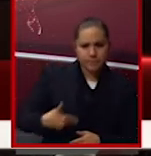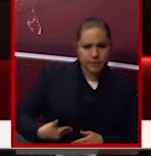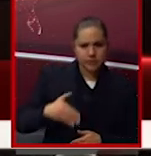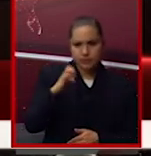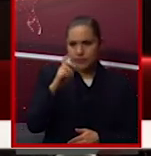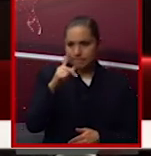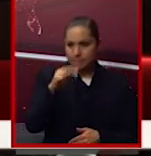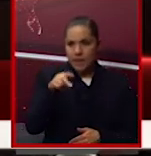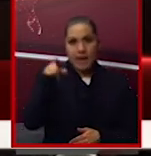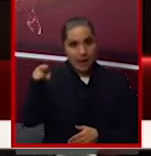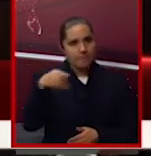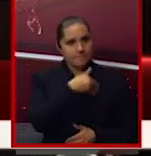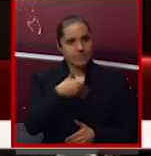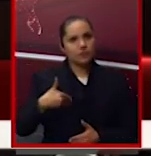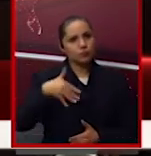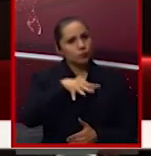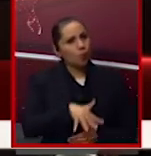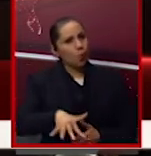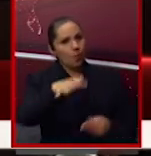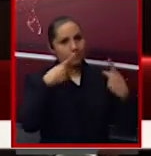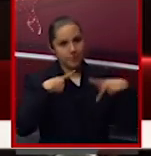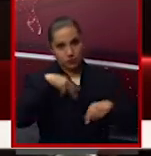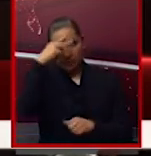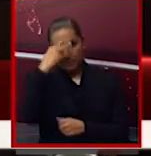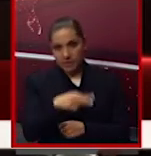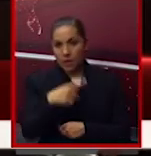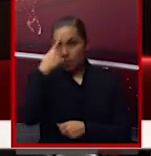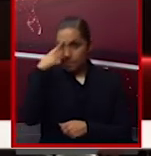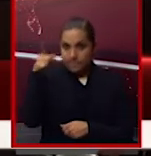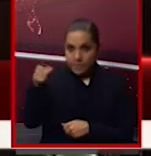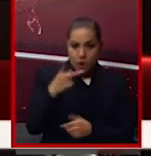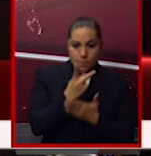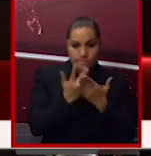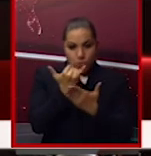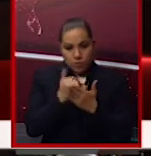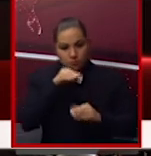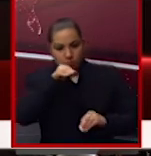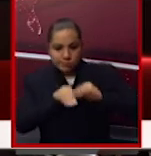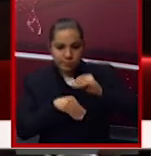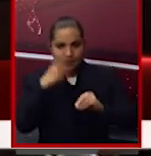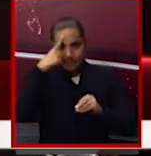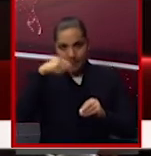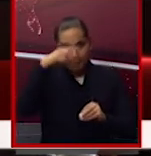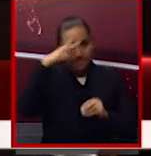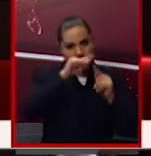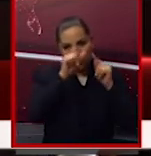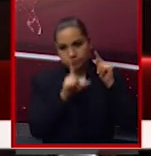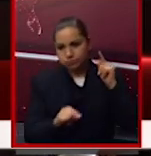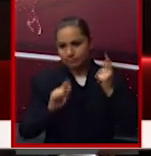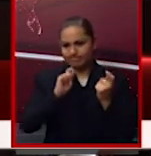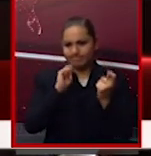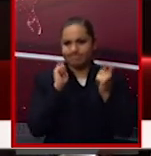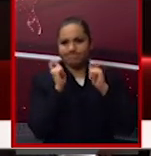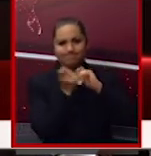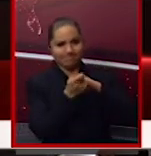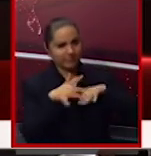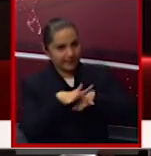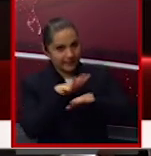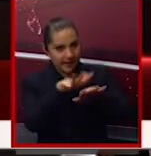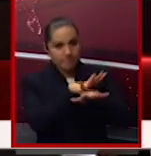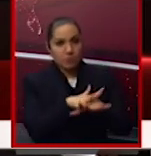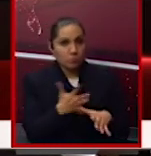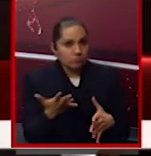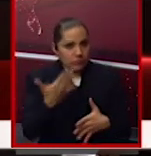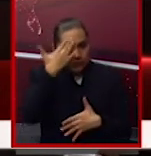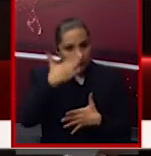todos los mexicanos, en el impulso de un proyecto transformador del país, asumiendo el riesgo de cambiar las